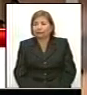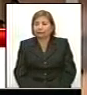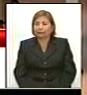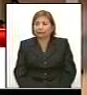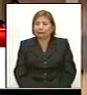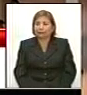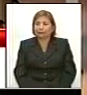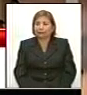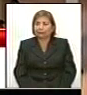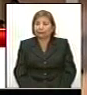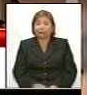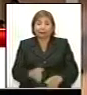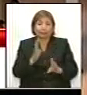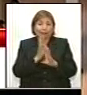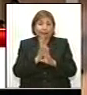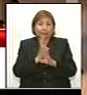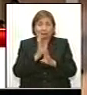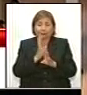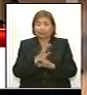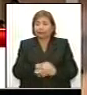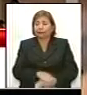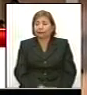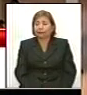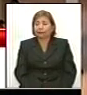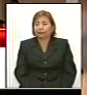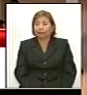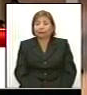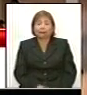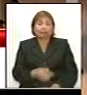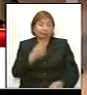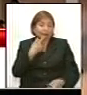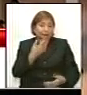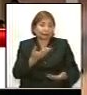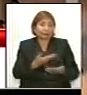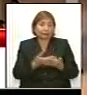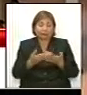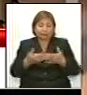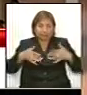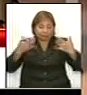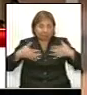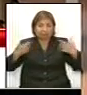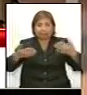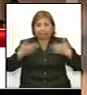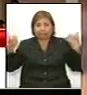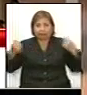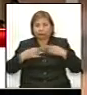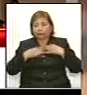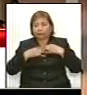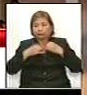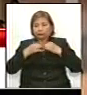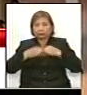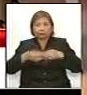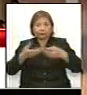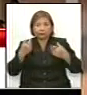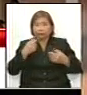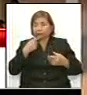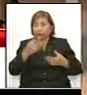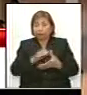y nos forma y nos dice que nos desvistamos. Según el amigo que